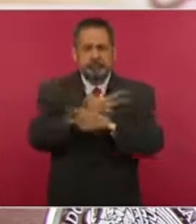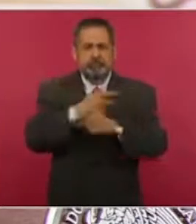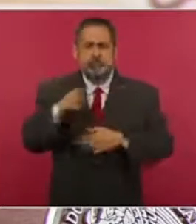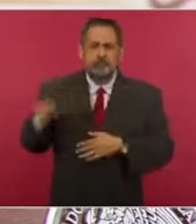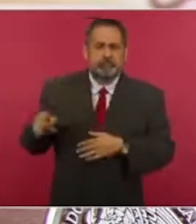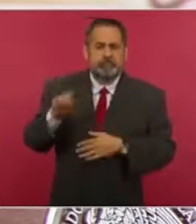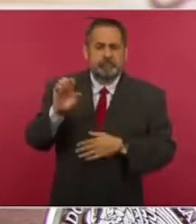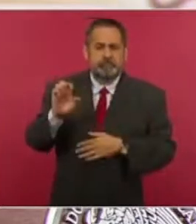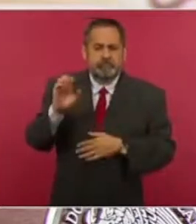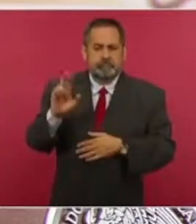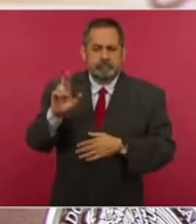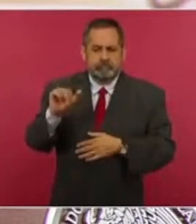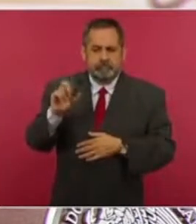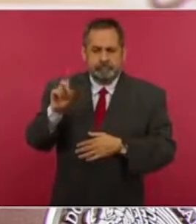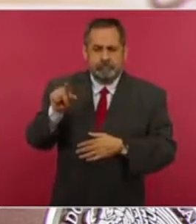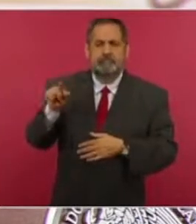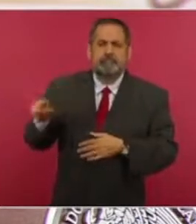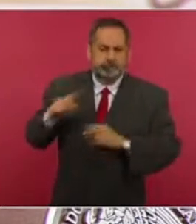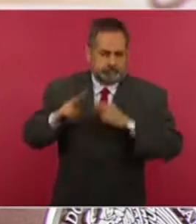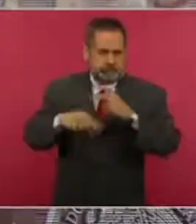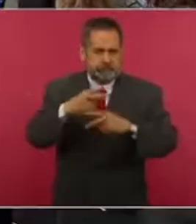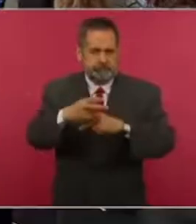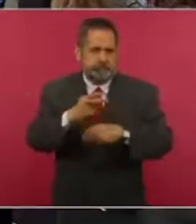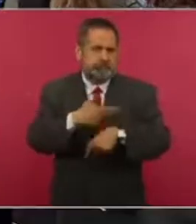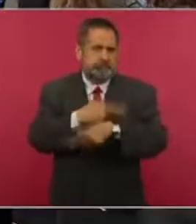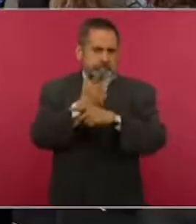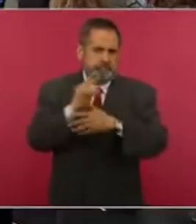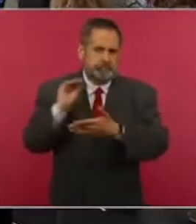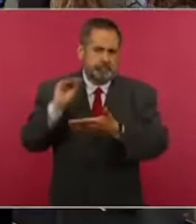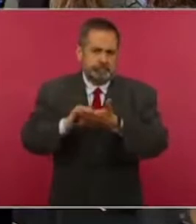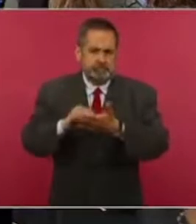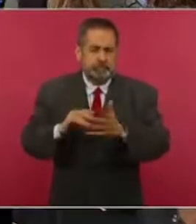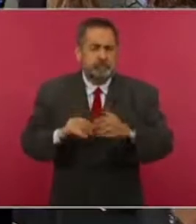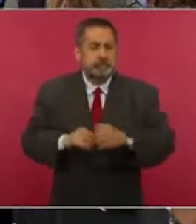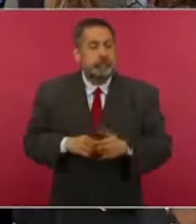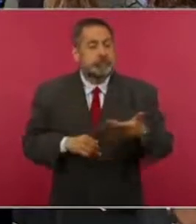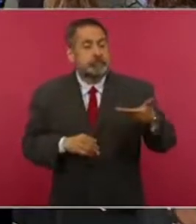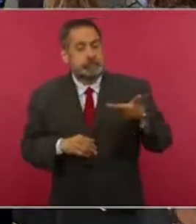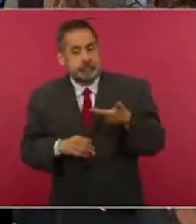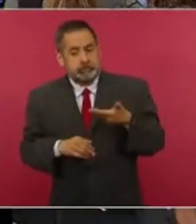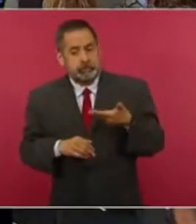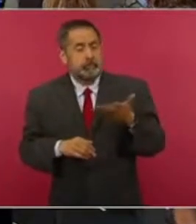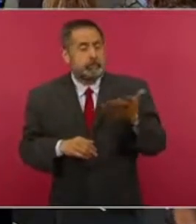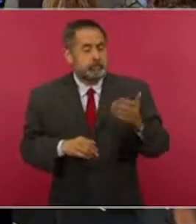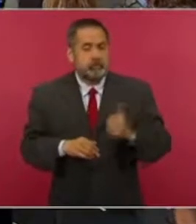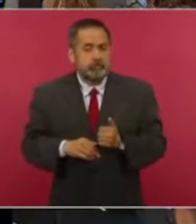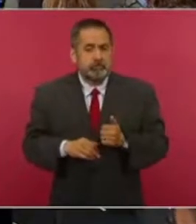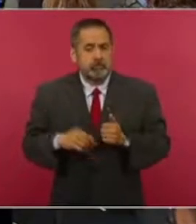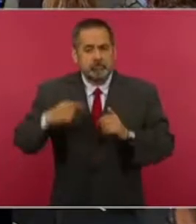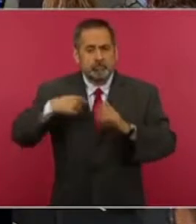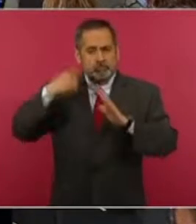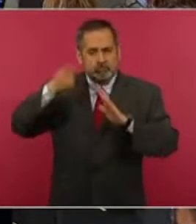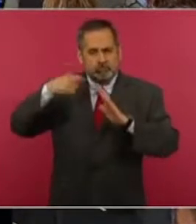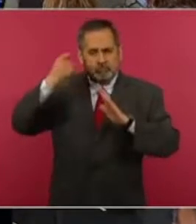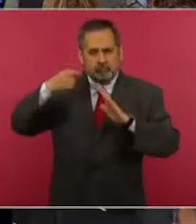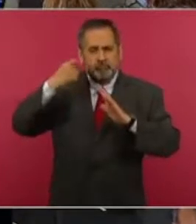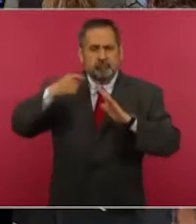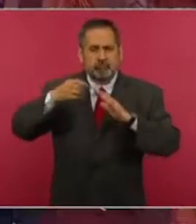Marcelo Ebrard, y me pidió que yo grabara